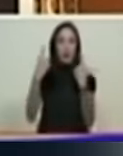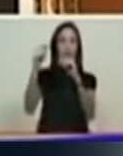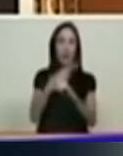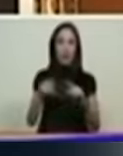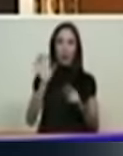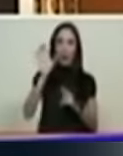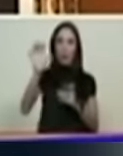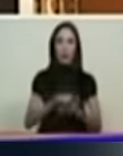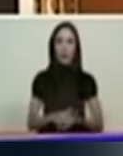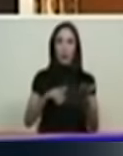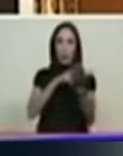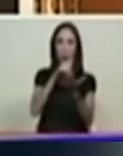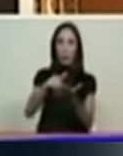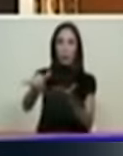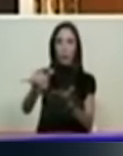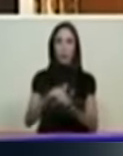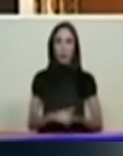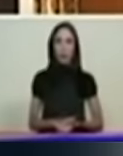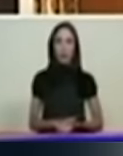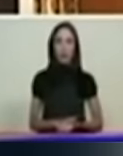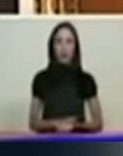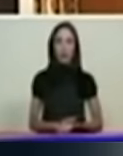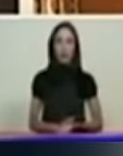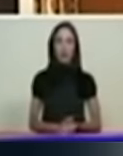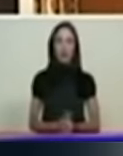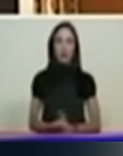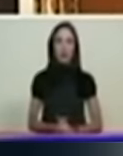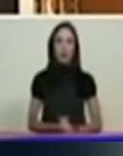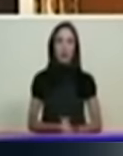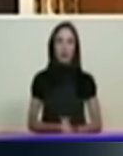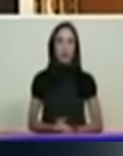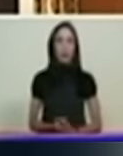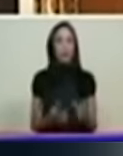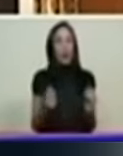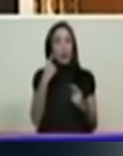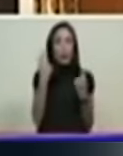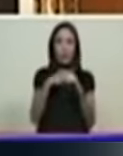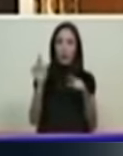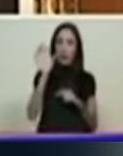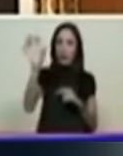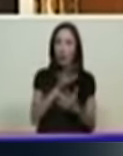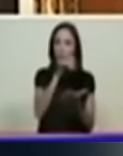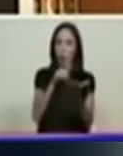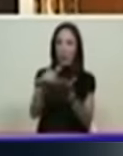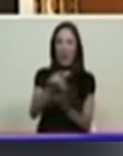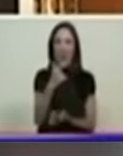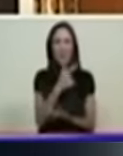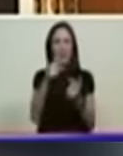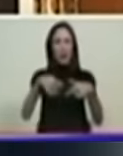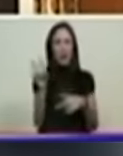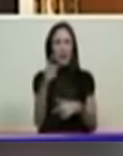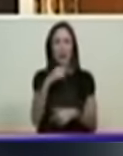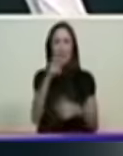puñado porque escucharon que hice el país no esto se lo llevó aquí lo trajo y la